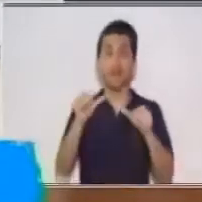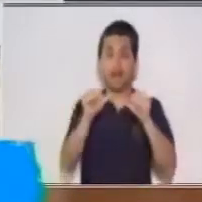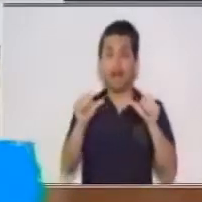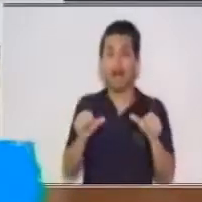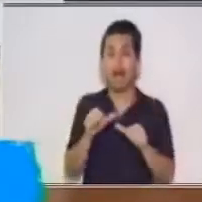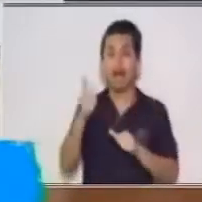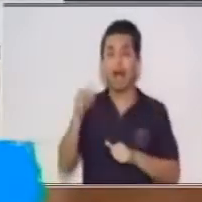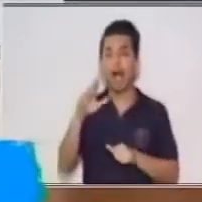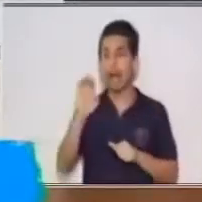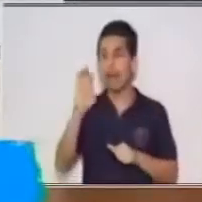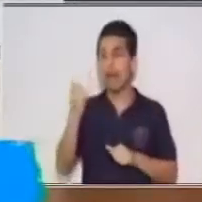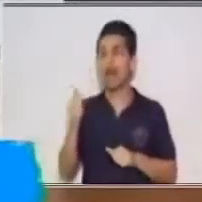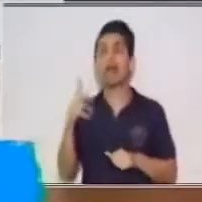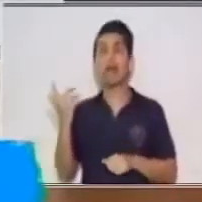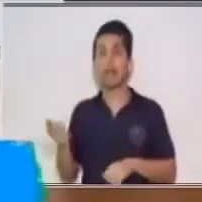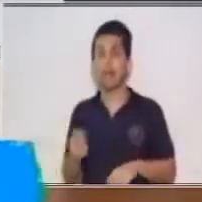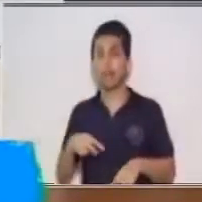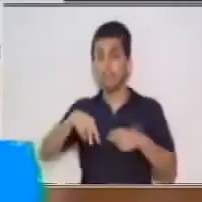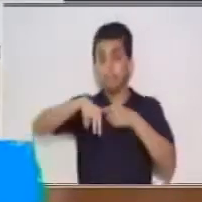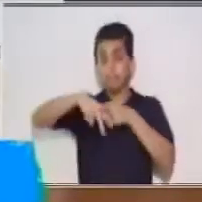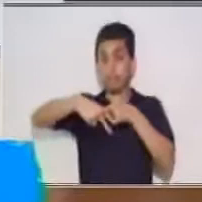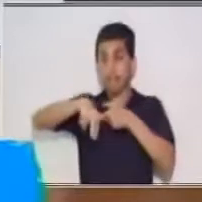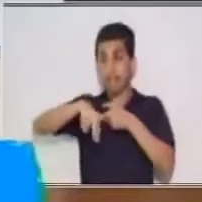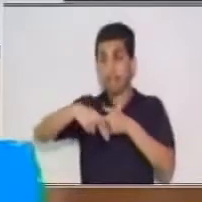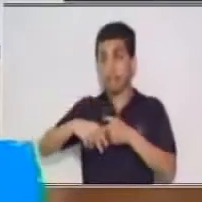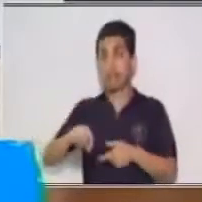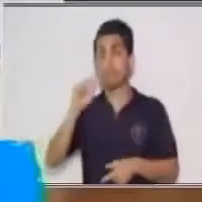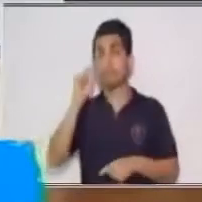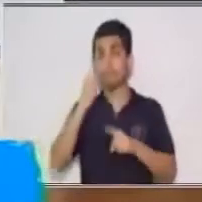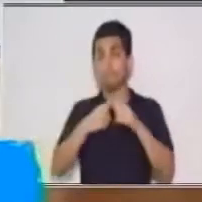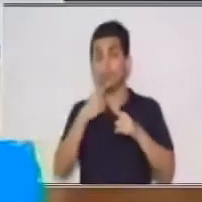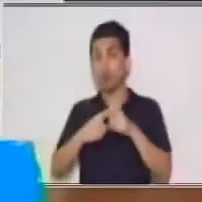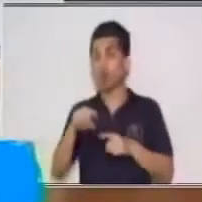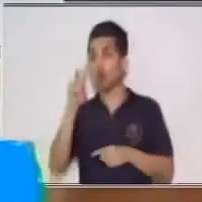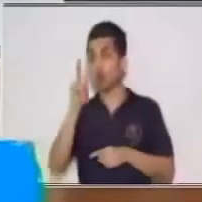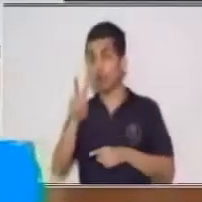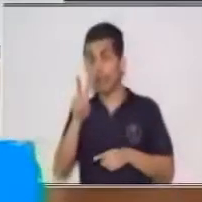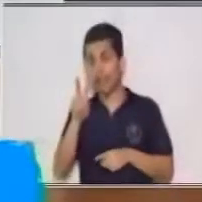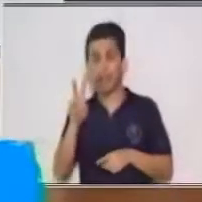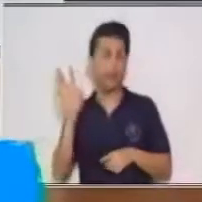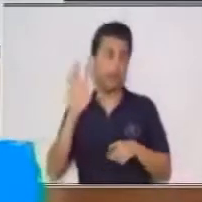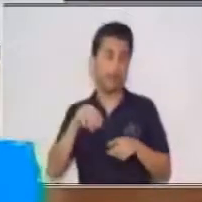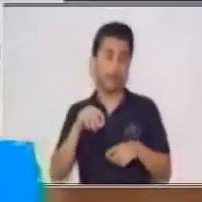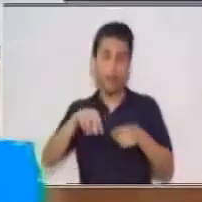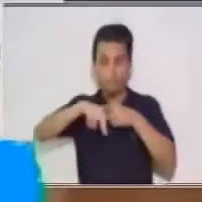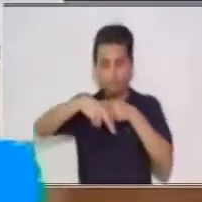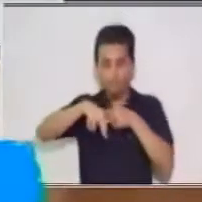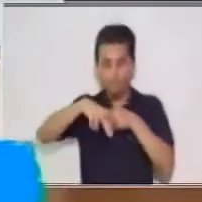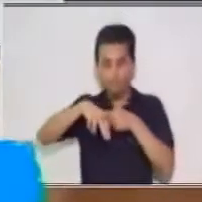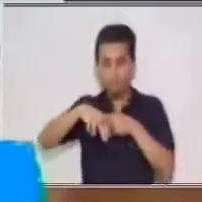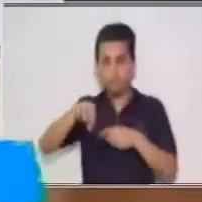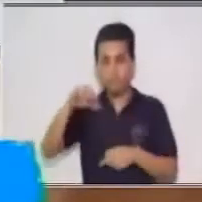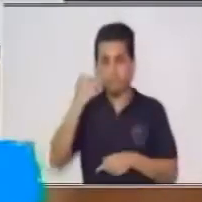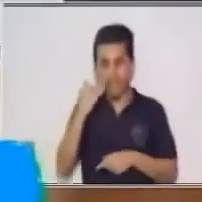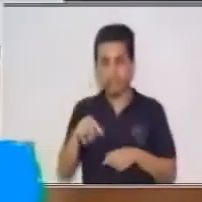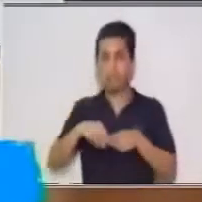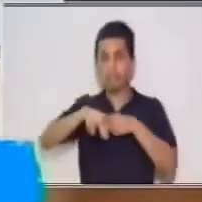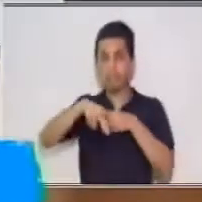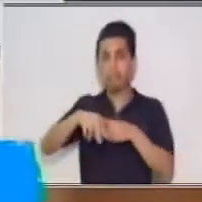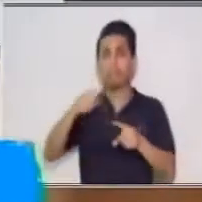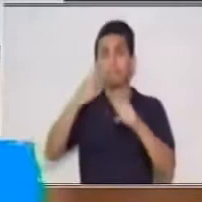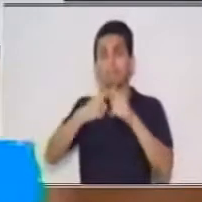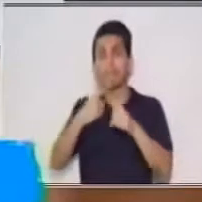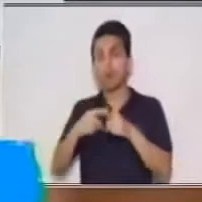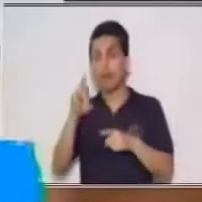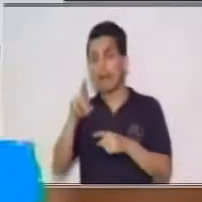por el radio. Pero el radio acá tiene un 2 pequeño. ¿Te recuerdas qué significa cuando tiene un número así? Muy bien, es elevado